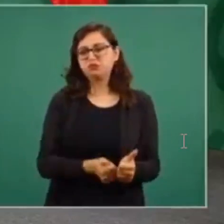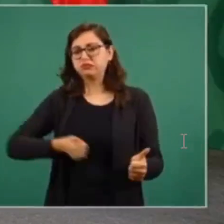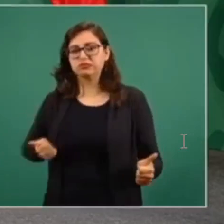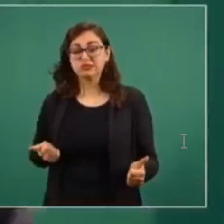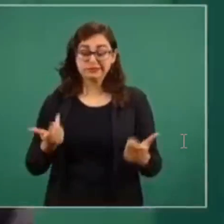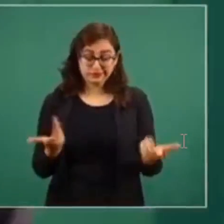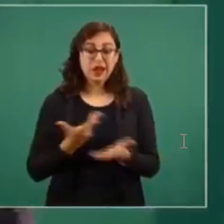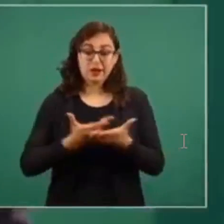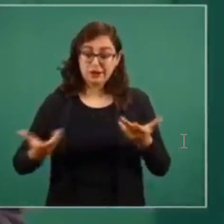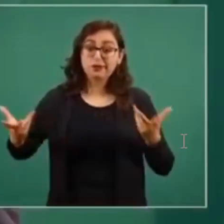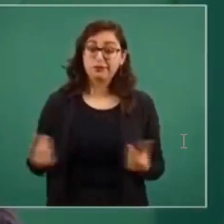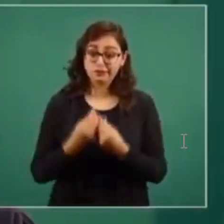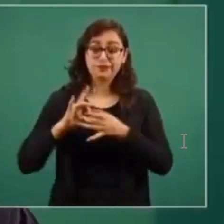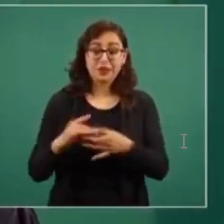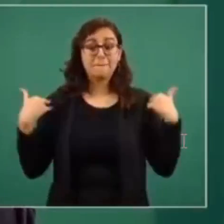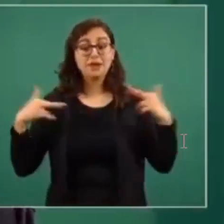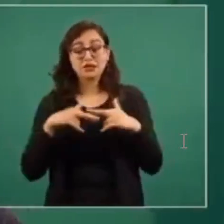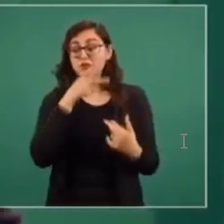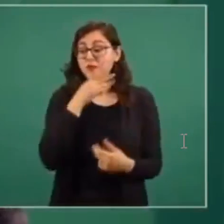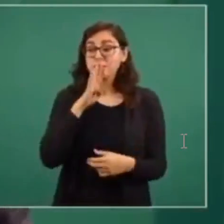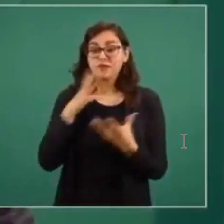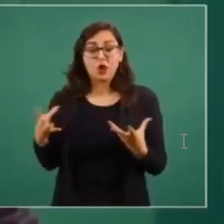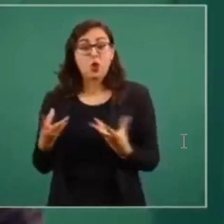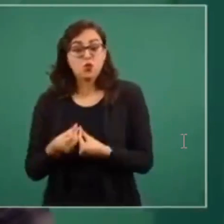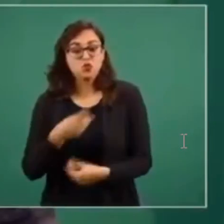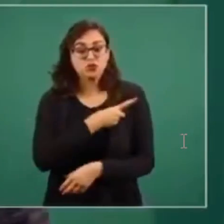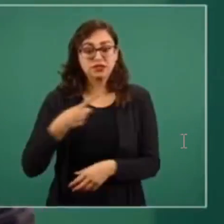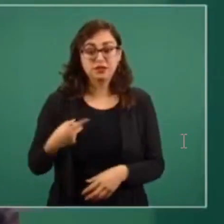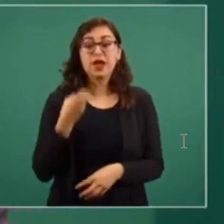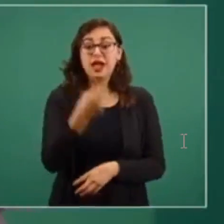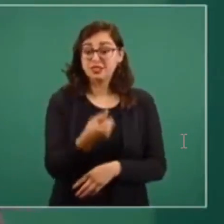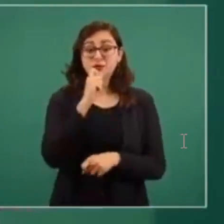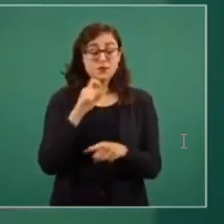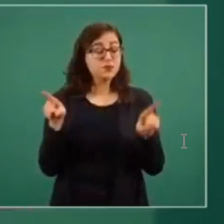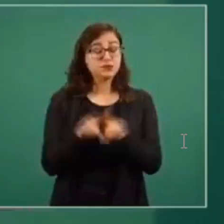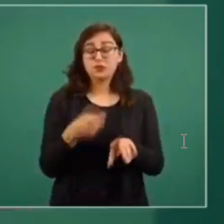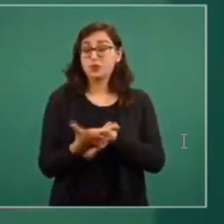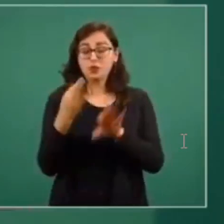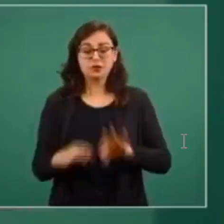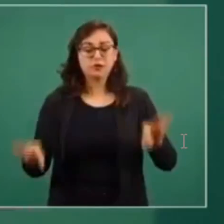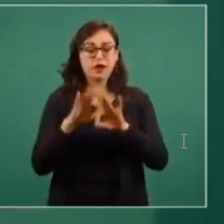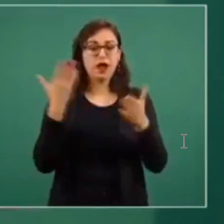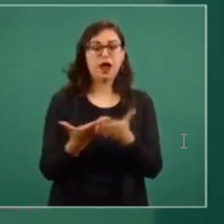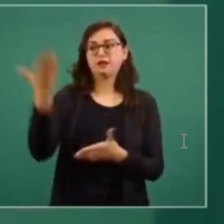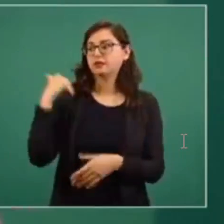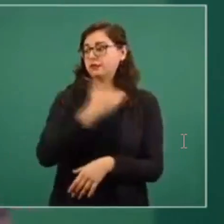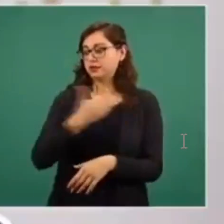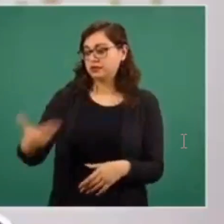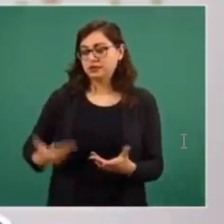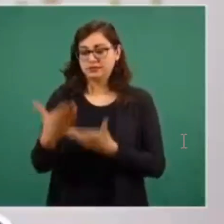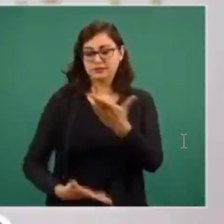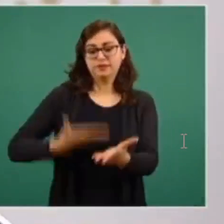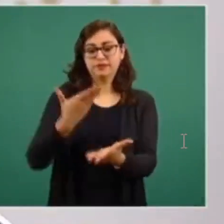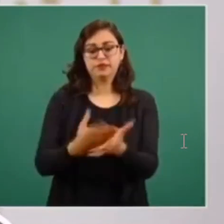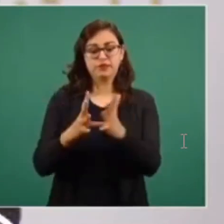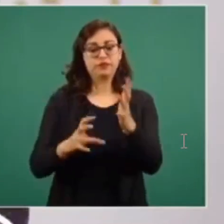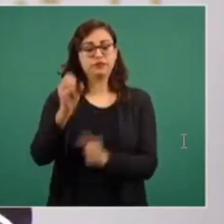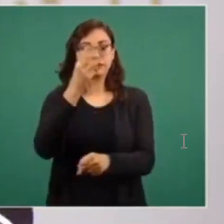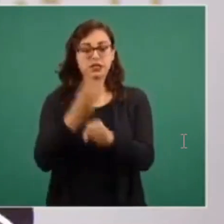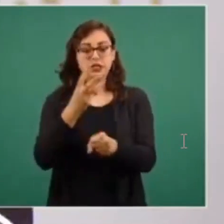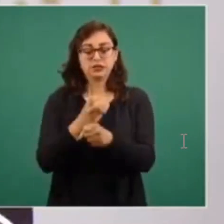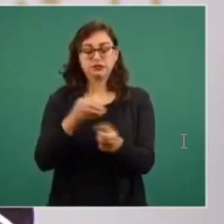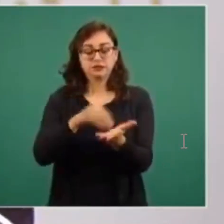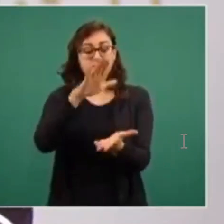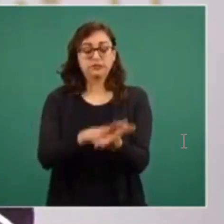el magisterio. Y esto es algo muy importante que también en la iniciativa que envió el señor presidente de artículo 3 constitucional explícitamente se define como una corresponsabilidad